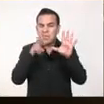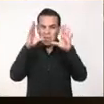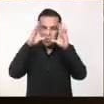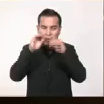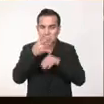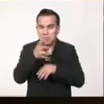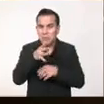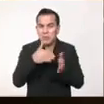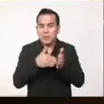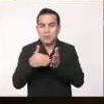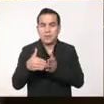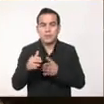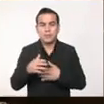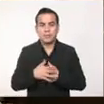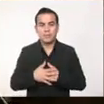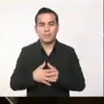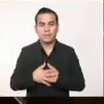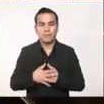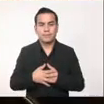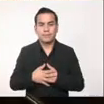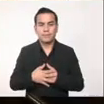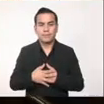así, ¿no?